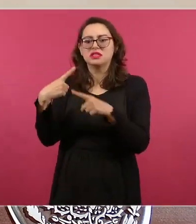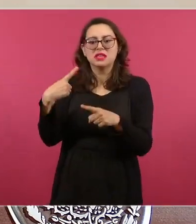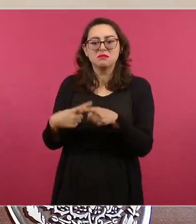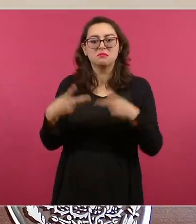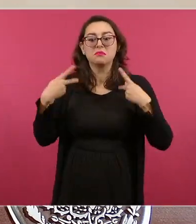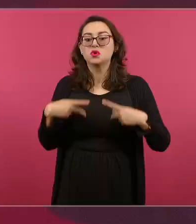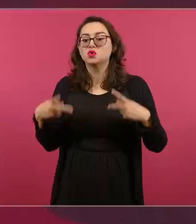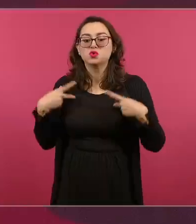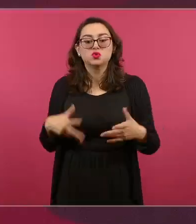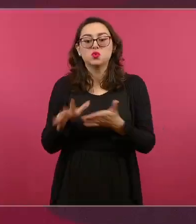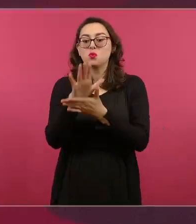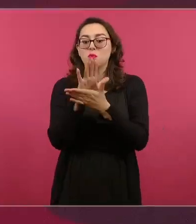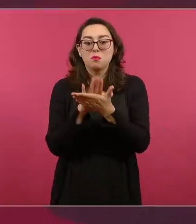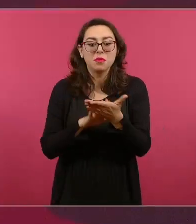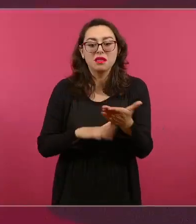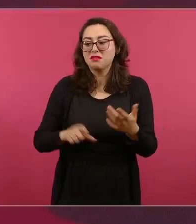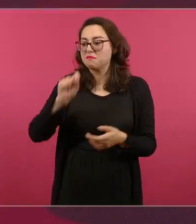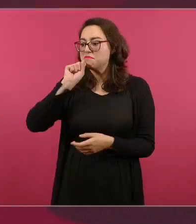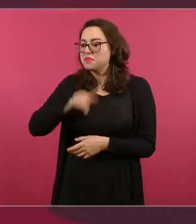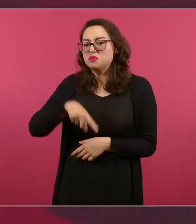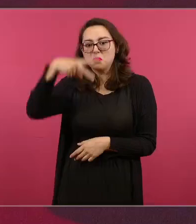gente humilde,